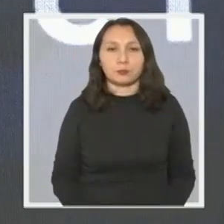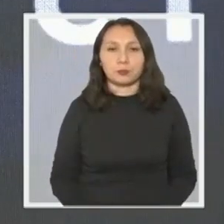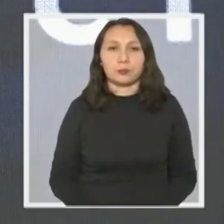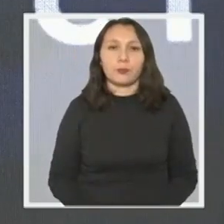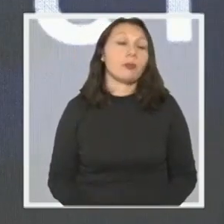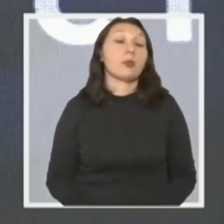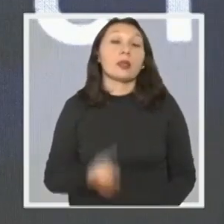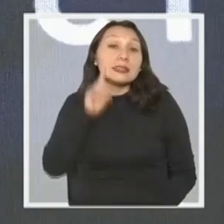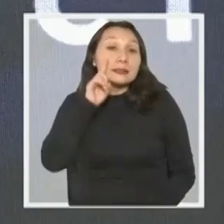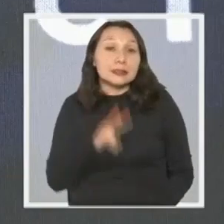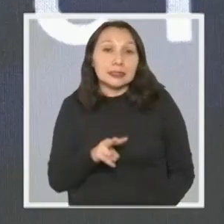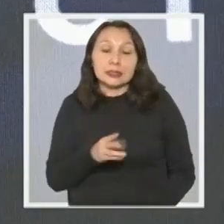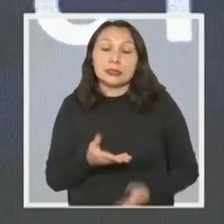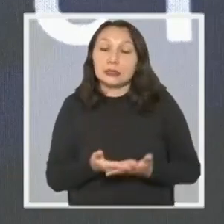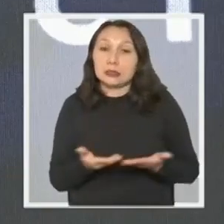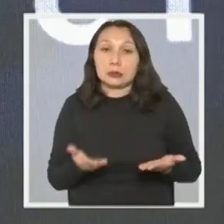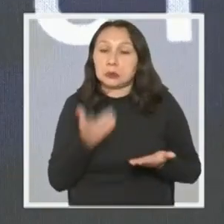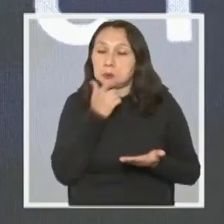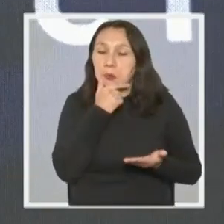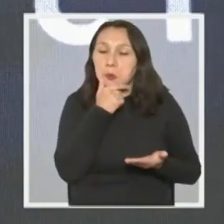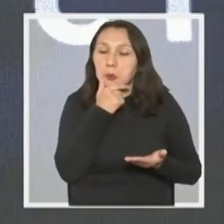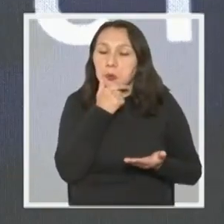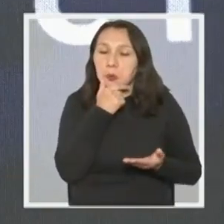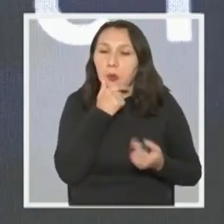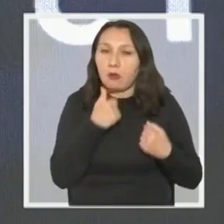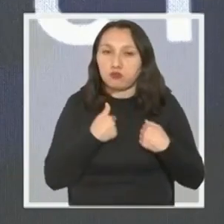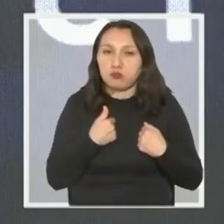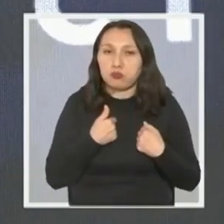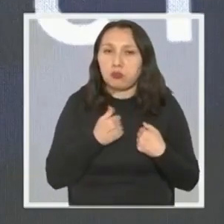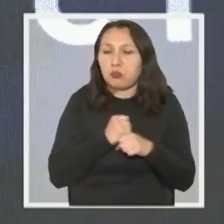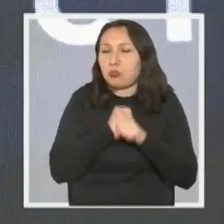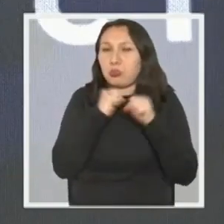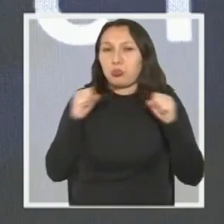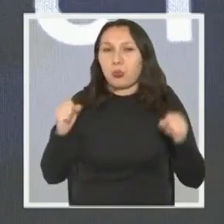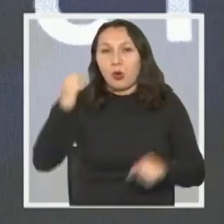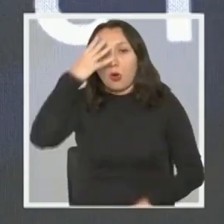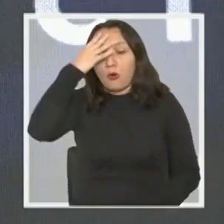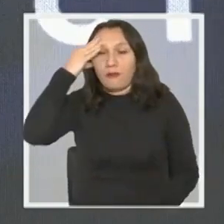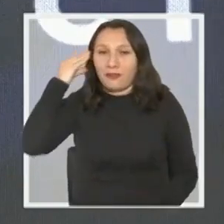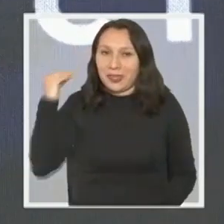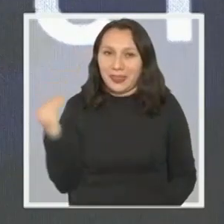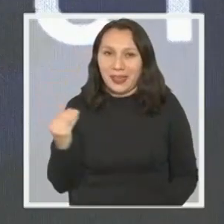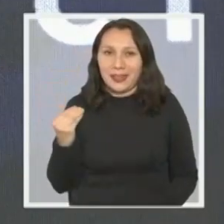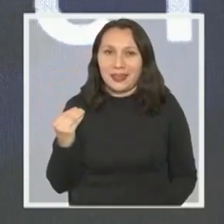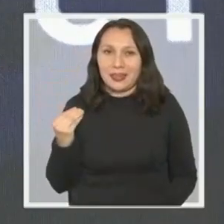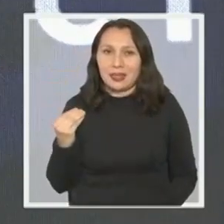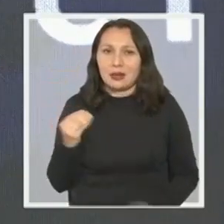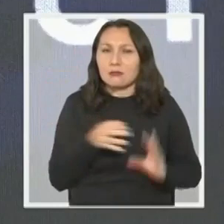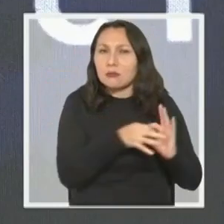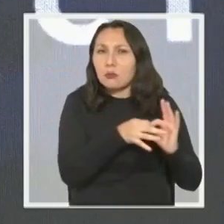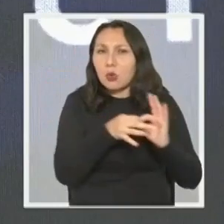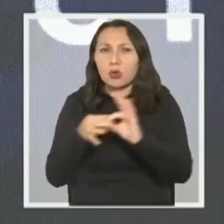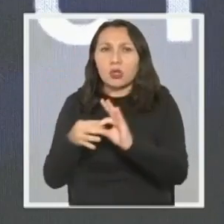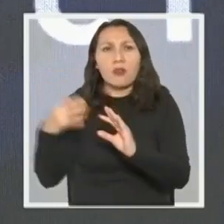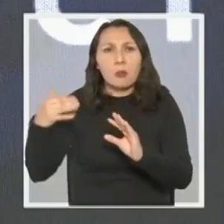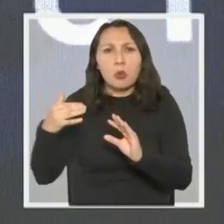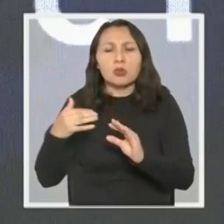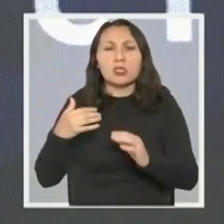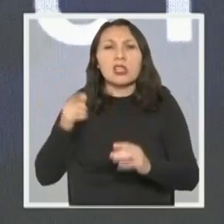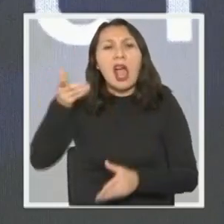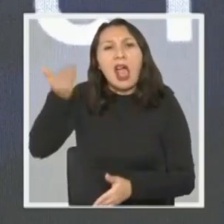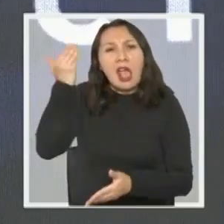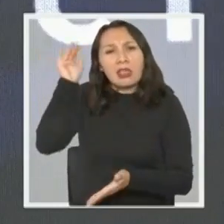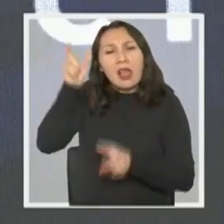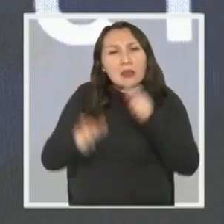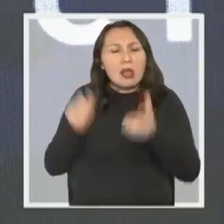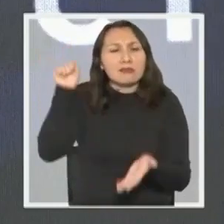No tengo ninguna duda de que no podemos olvidar el motivo central que estaba detrás del malestar.